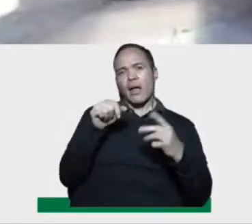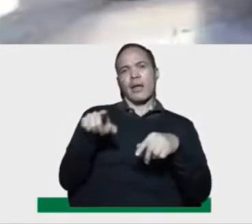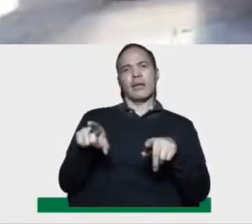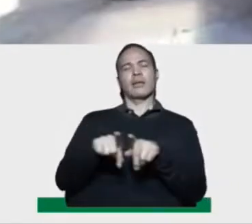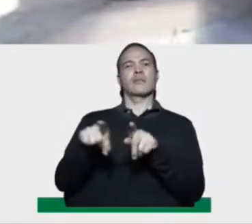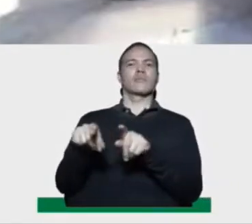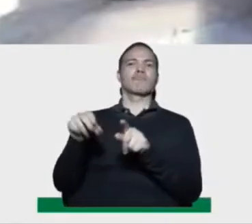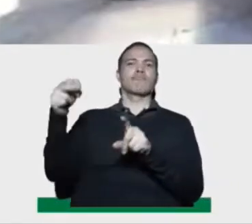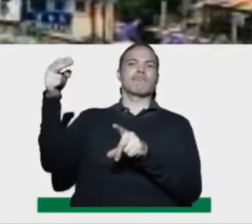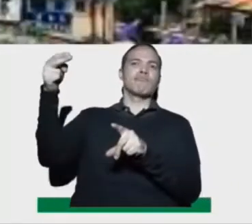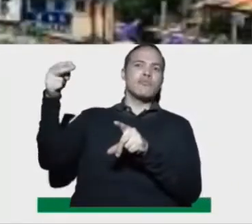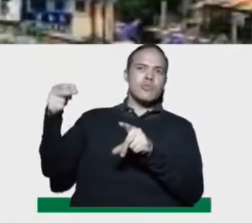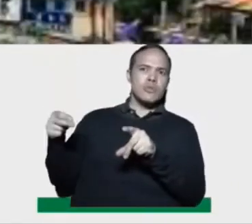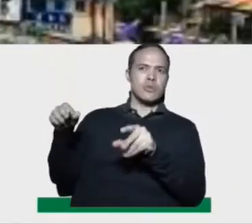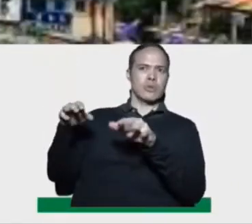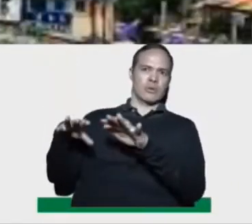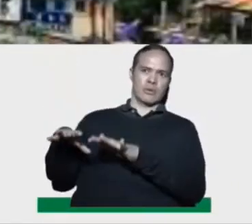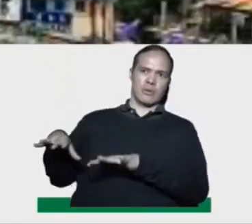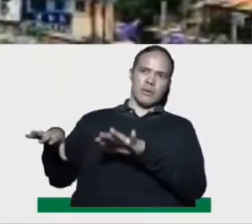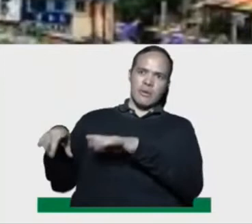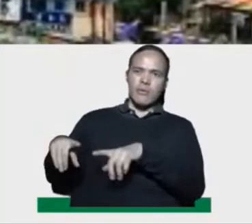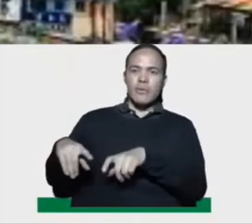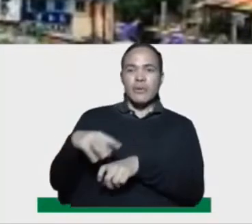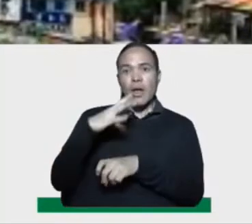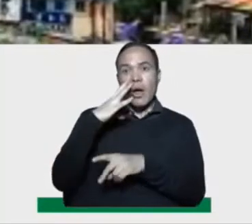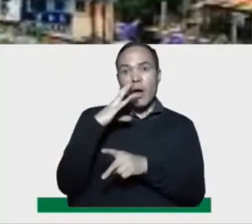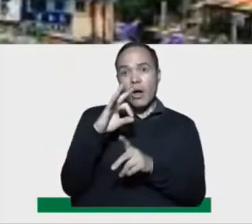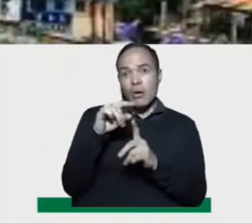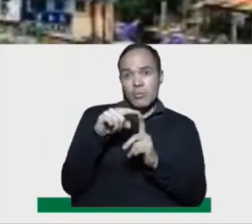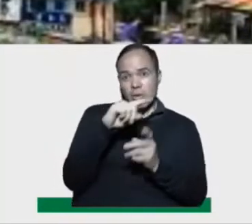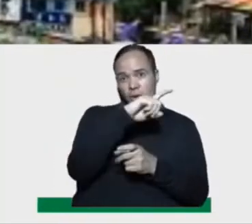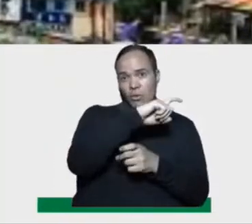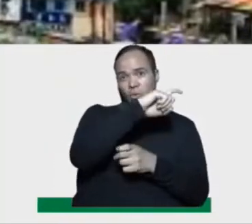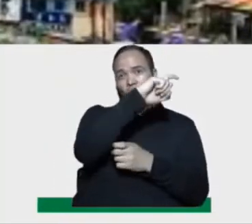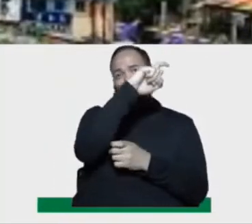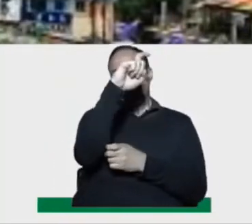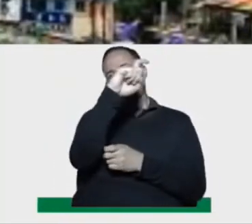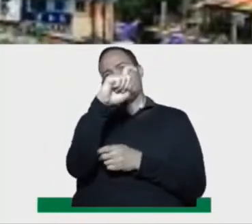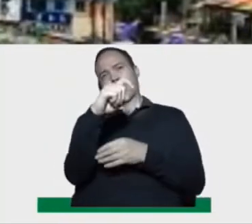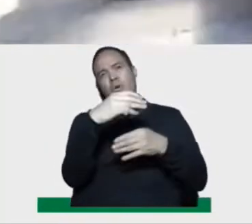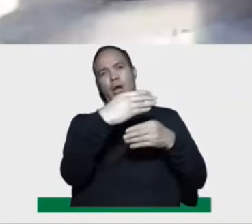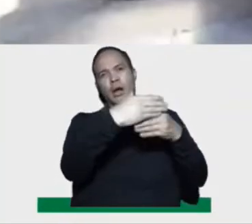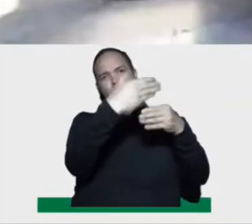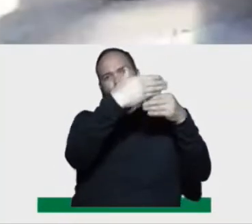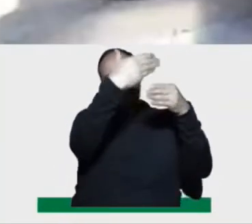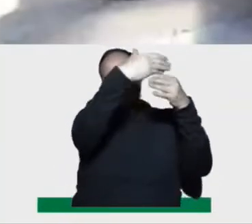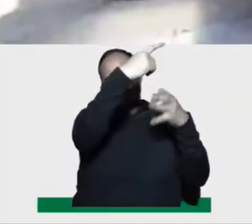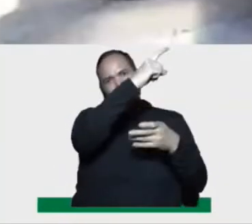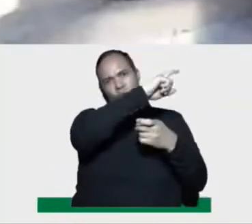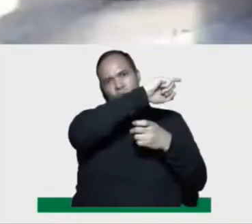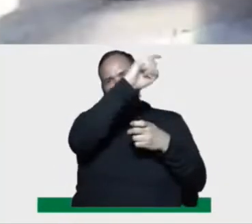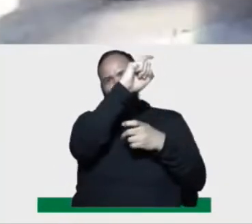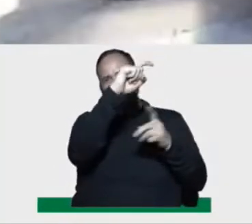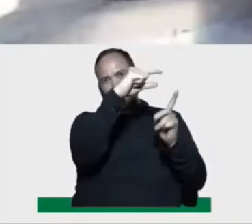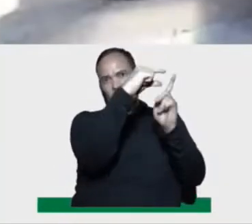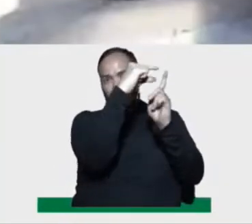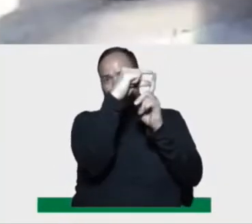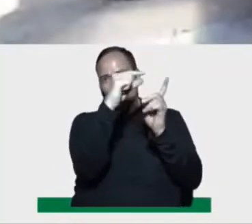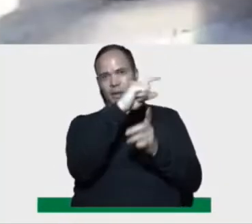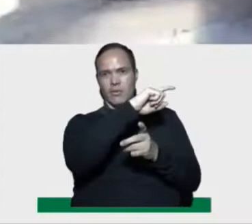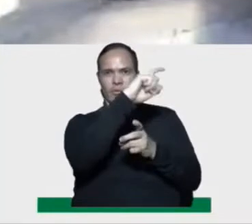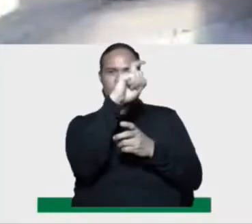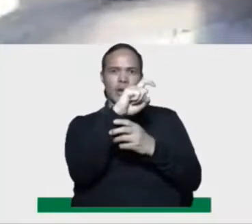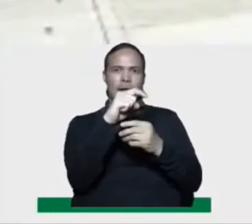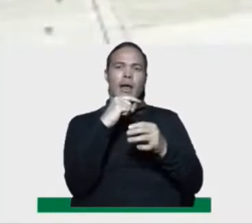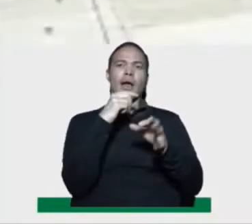mostró unas piezas de graffitis y habló de la importancia del arte en la comuna ese primer recorrido